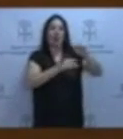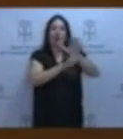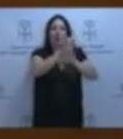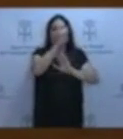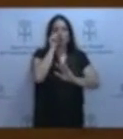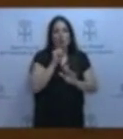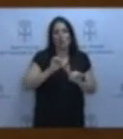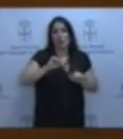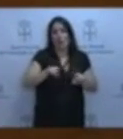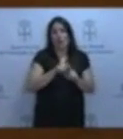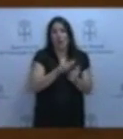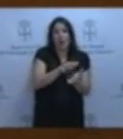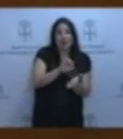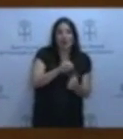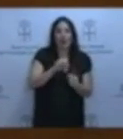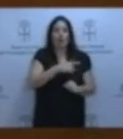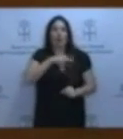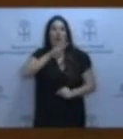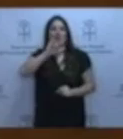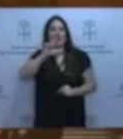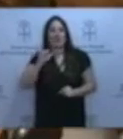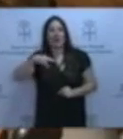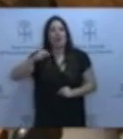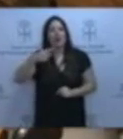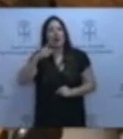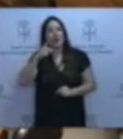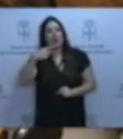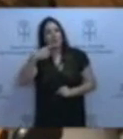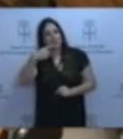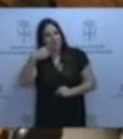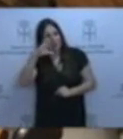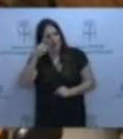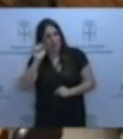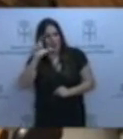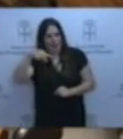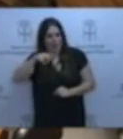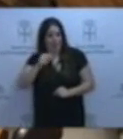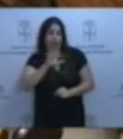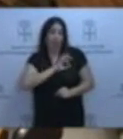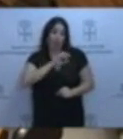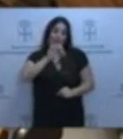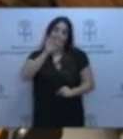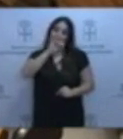Llámese Calatrava, llámese Villa Madalena. Tenga valor, señora Mercedes Fernández, tenga valor.